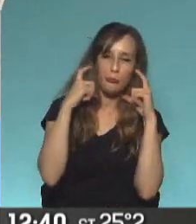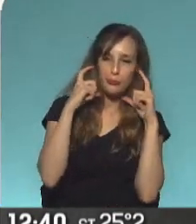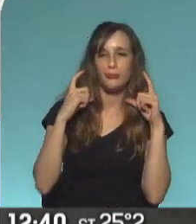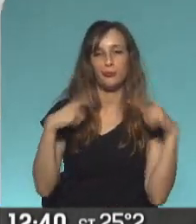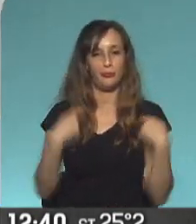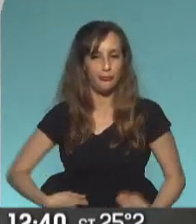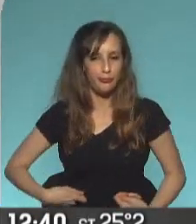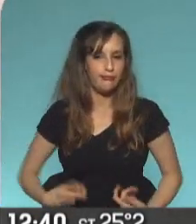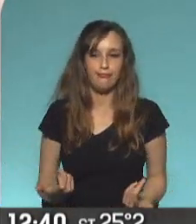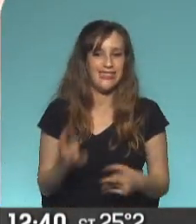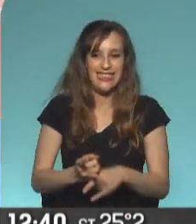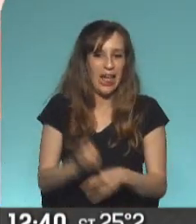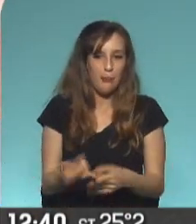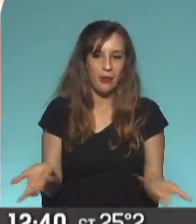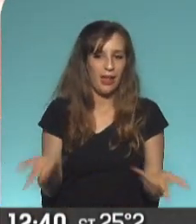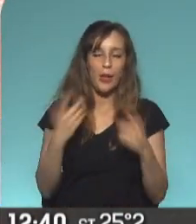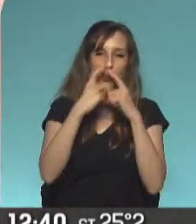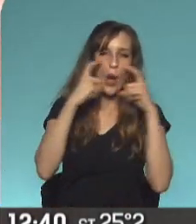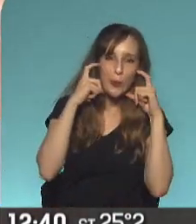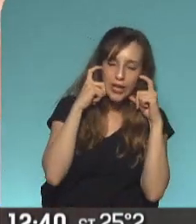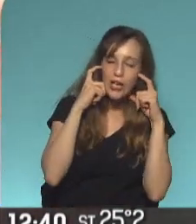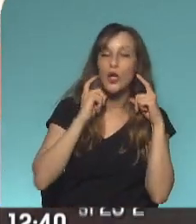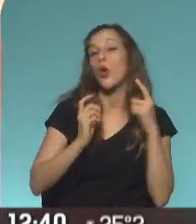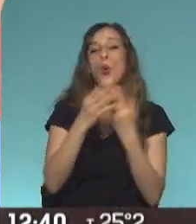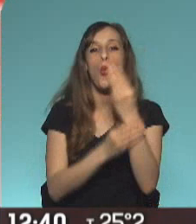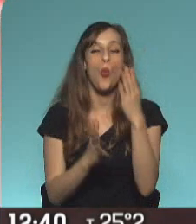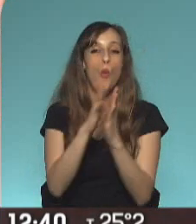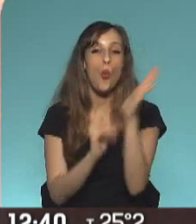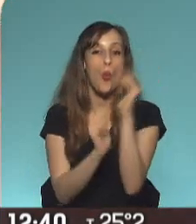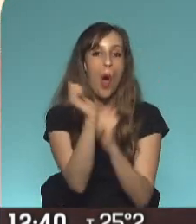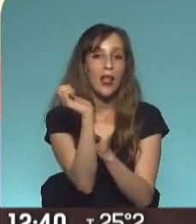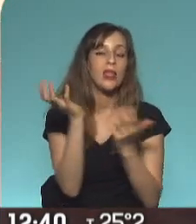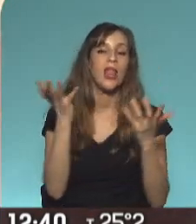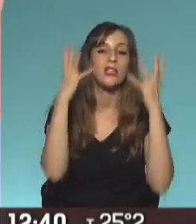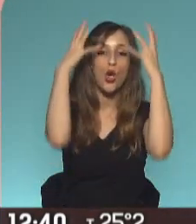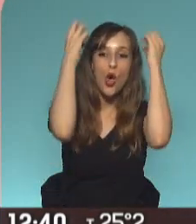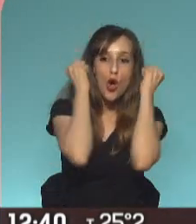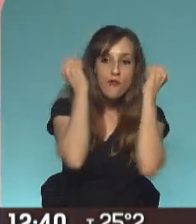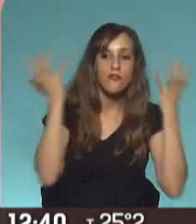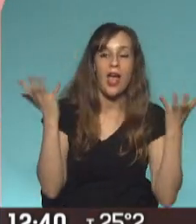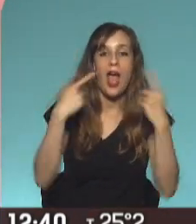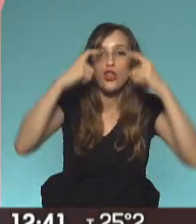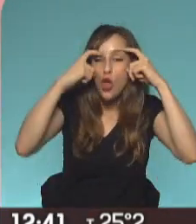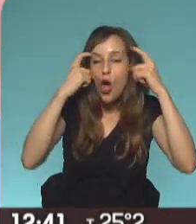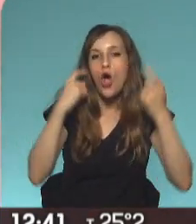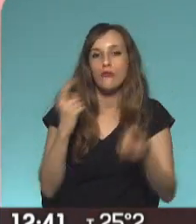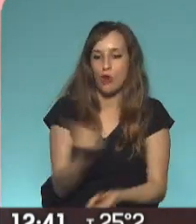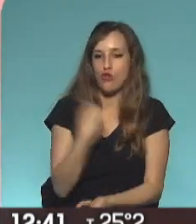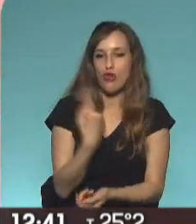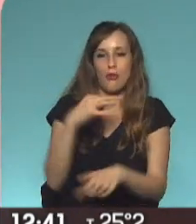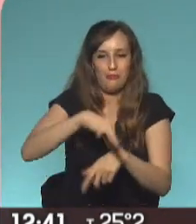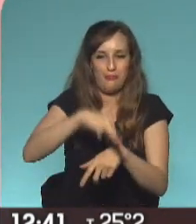clínica nosotros siempre usamos barbijo, los guantes, la cofia, los anteojos de